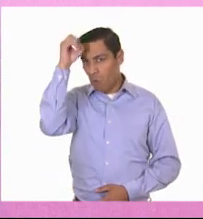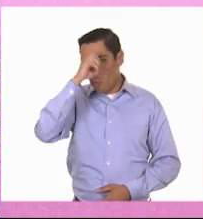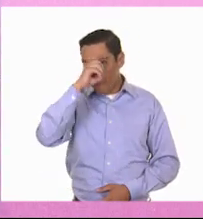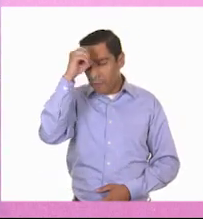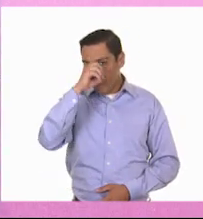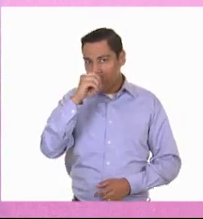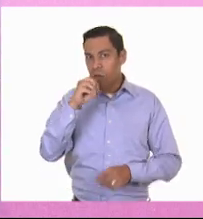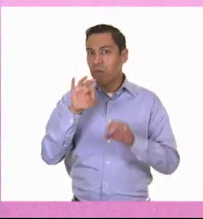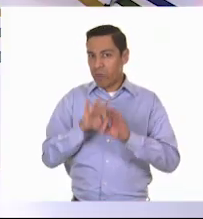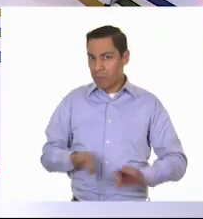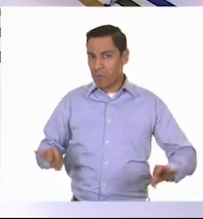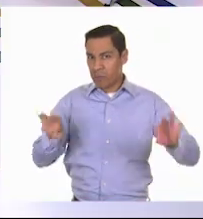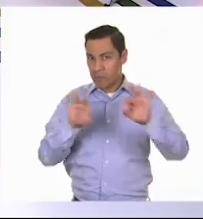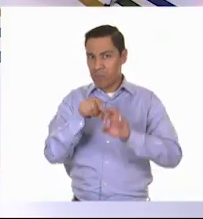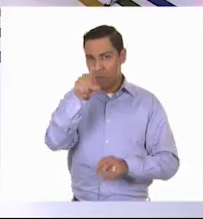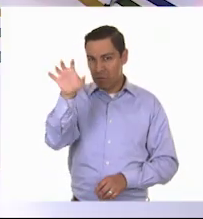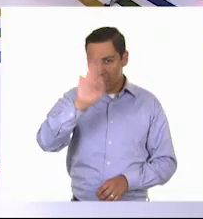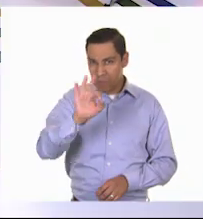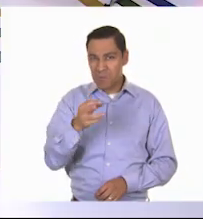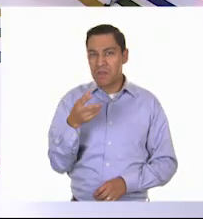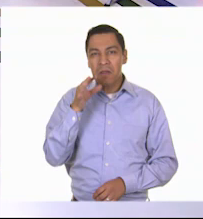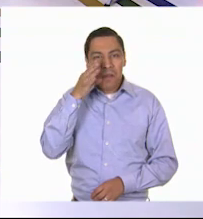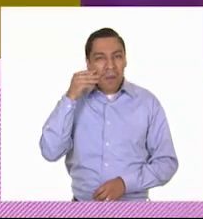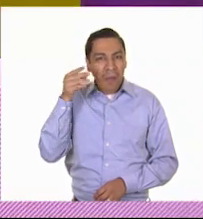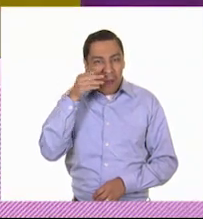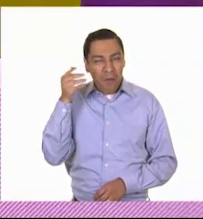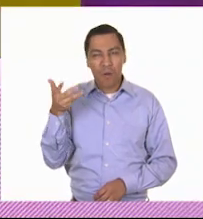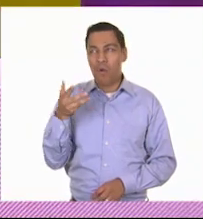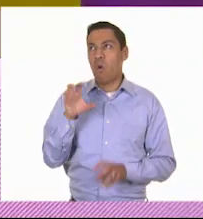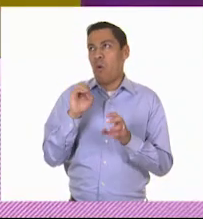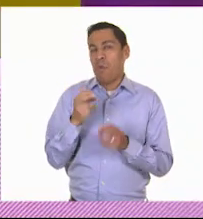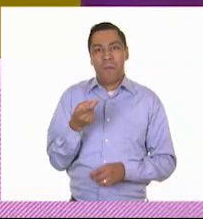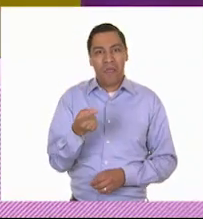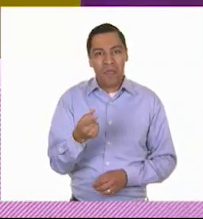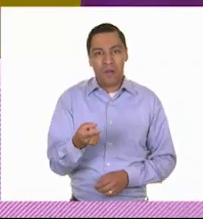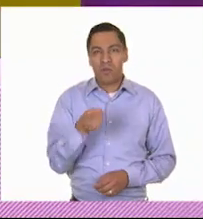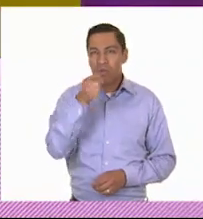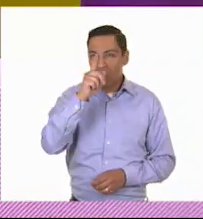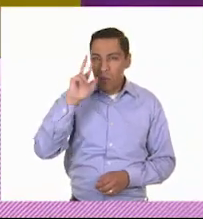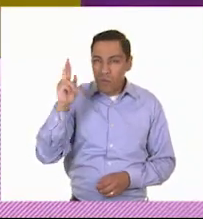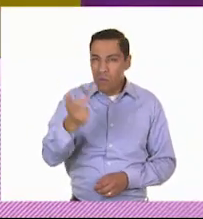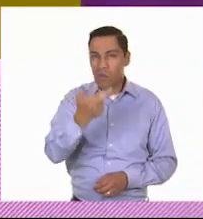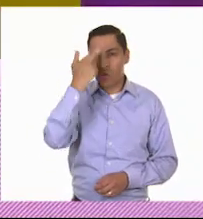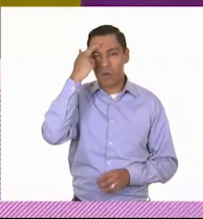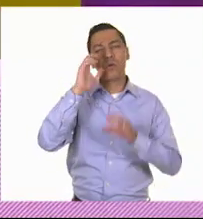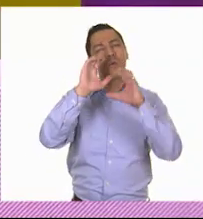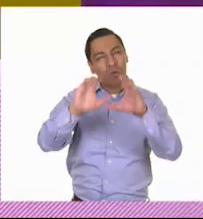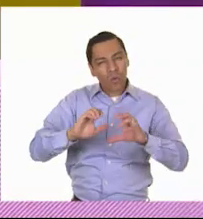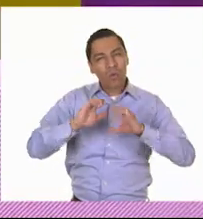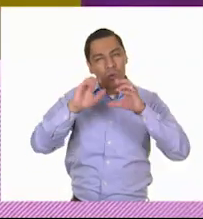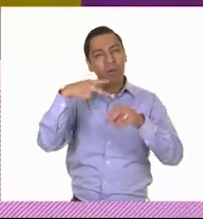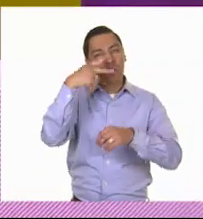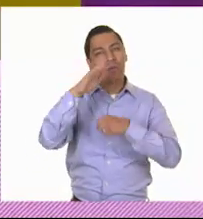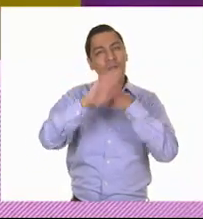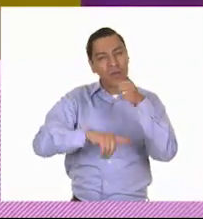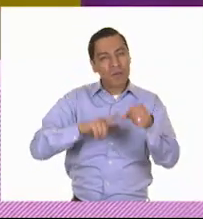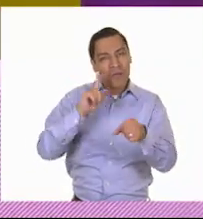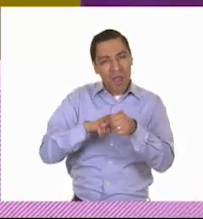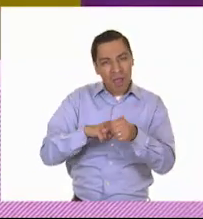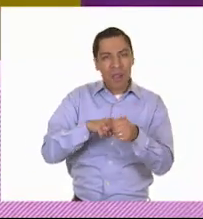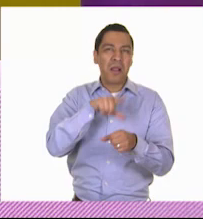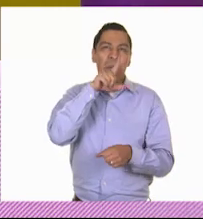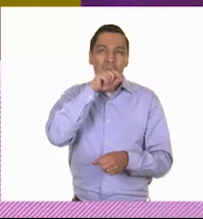opiniones porque tienen mascotas. Gracias por invitarme y recuerden, niños, cuiden a sus